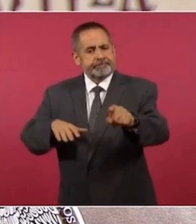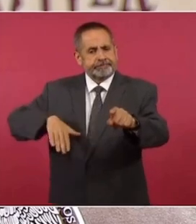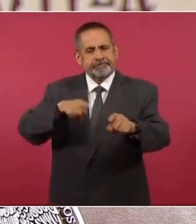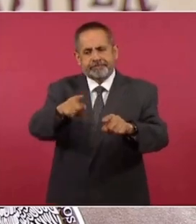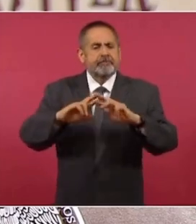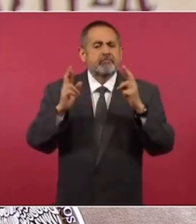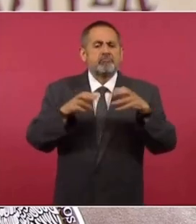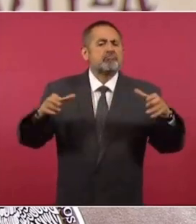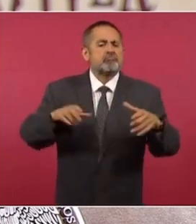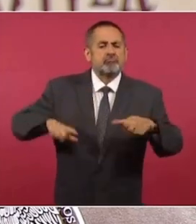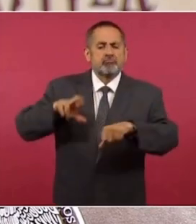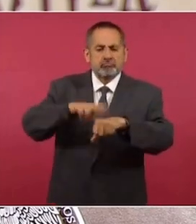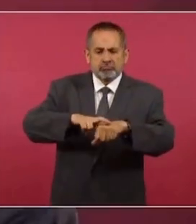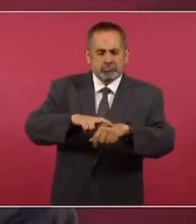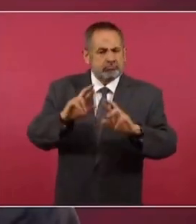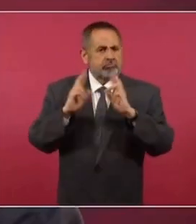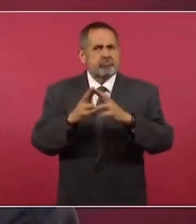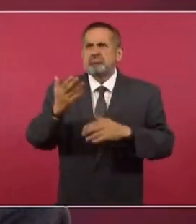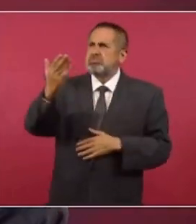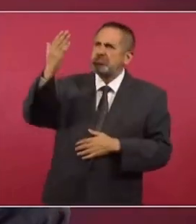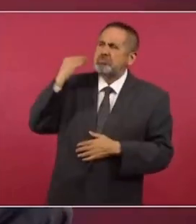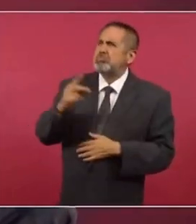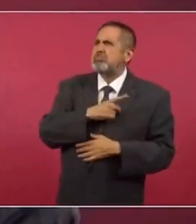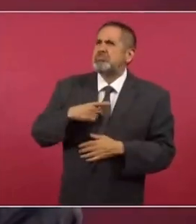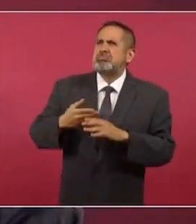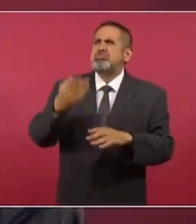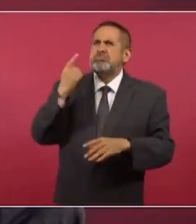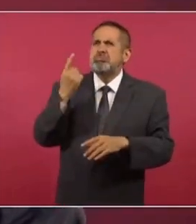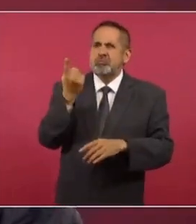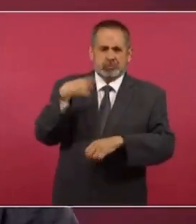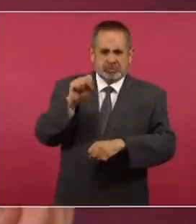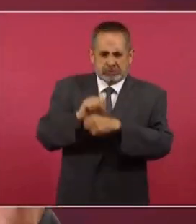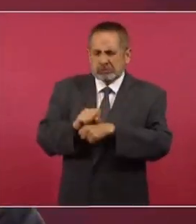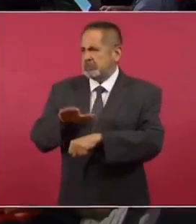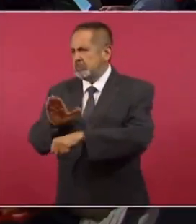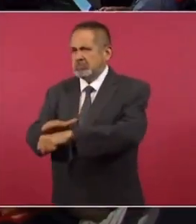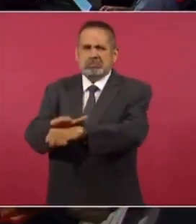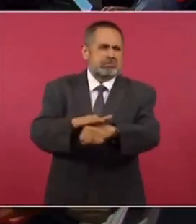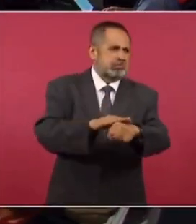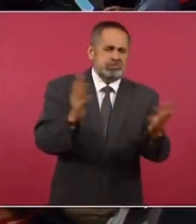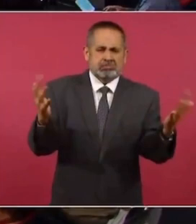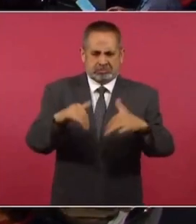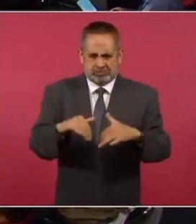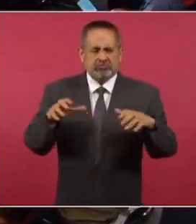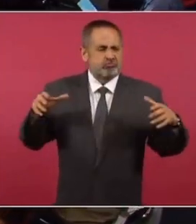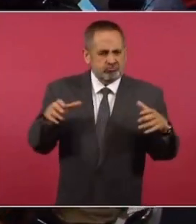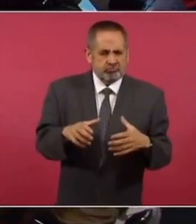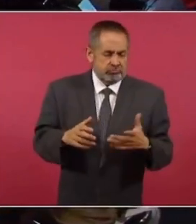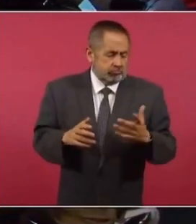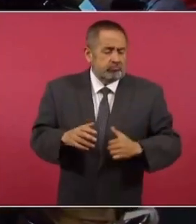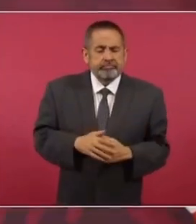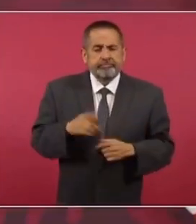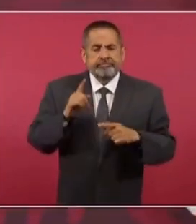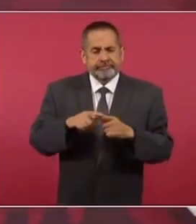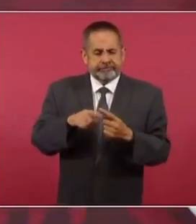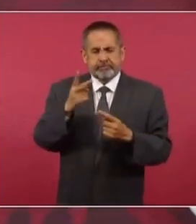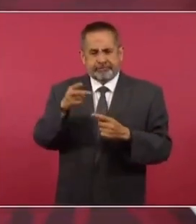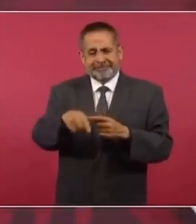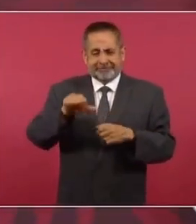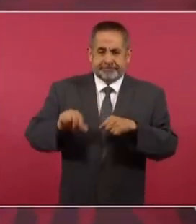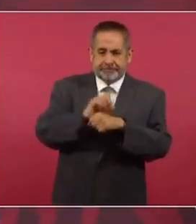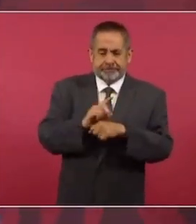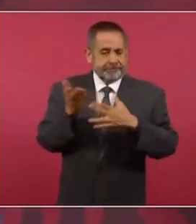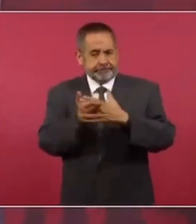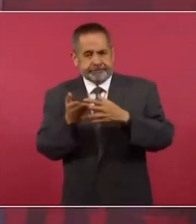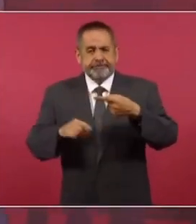es una reunión que había sido convocada desde finales de la semana pasada. Es un ejercicio que se divide en dos bloques. El día de